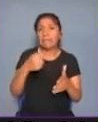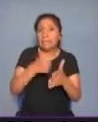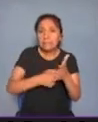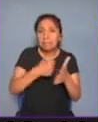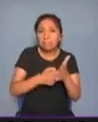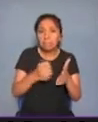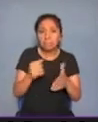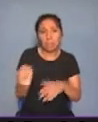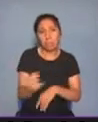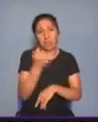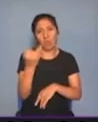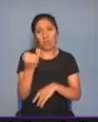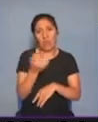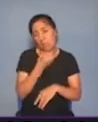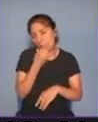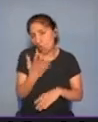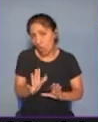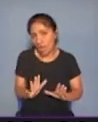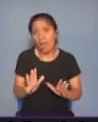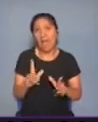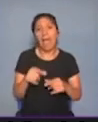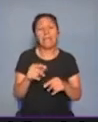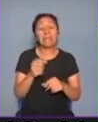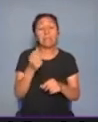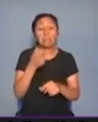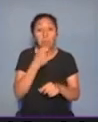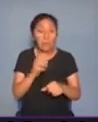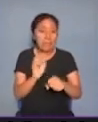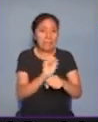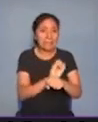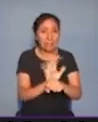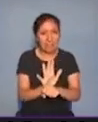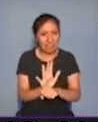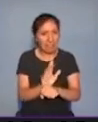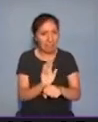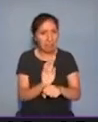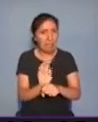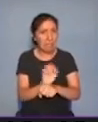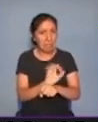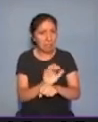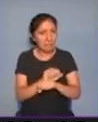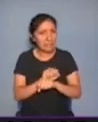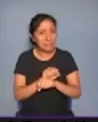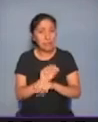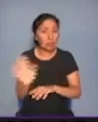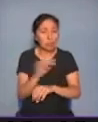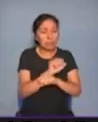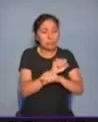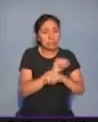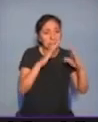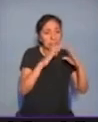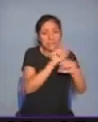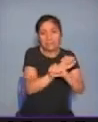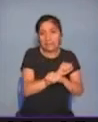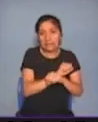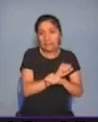mejorar este las consecuencias que nos dejó la pandemia la pandemia este que tuvimos todos encerrados este